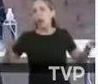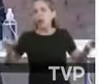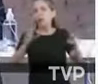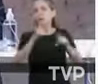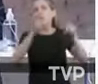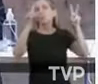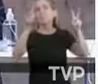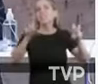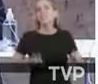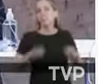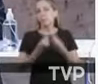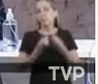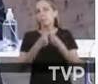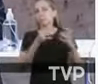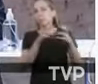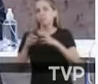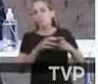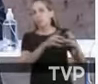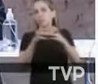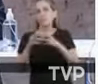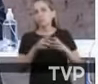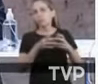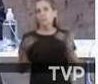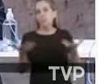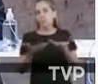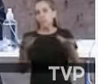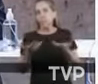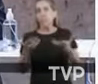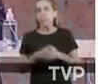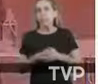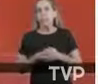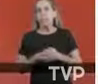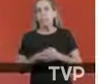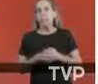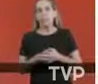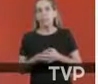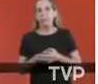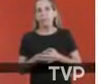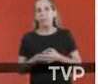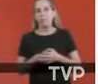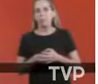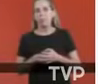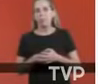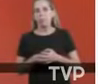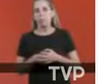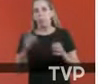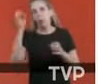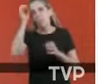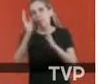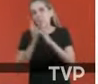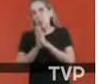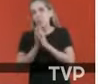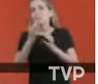son enormes discusiones propias de juristas y de, una mesa más grande. Disculpen